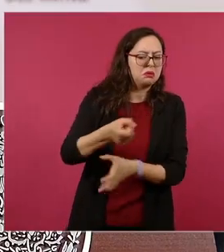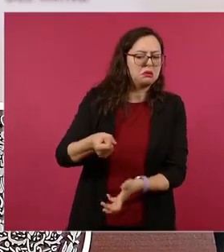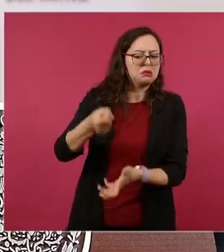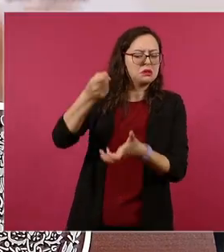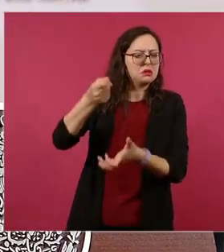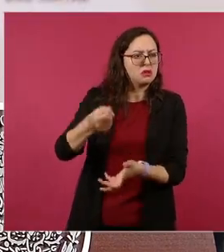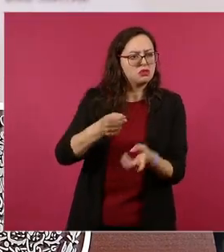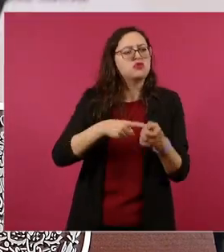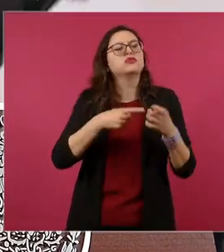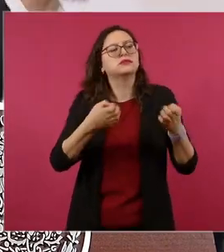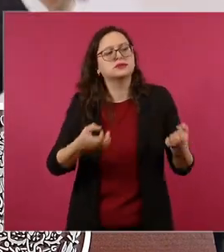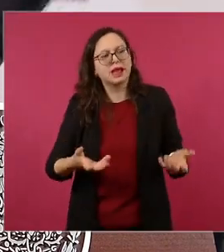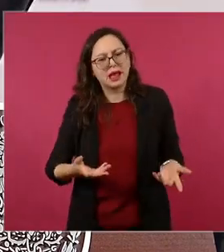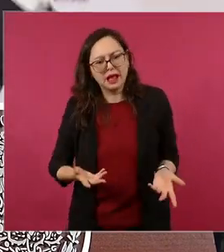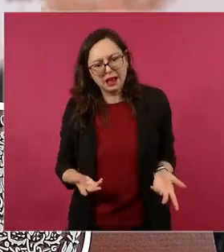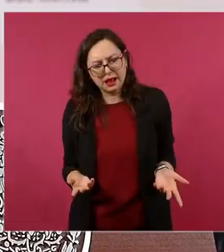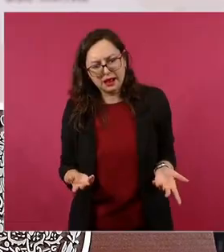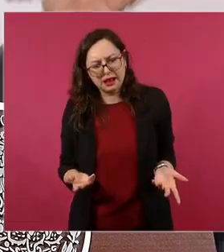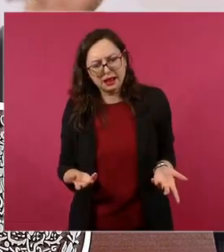Pues